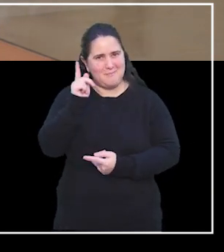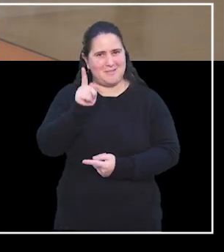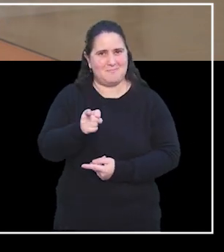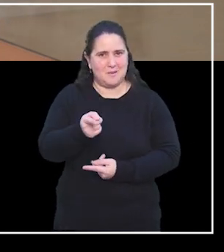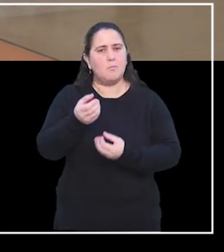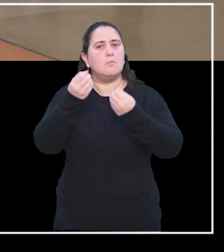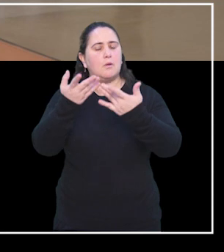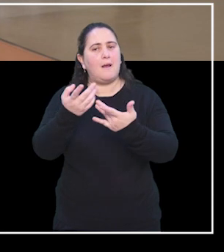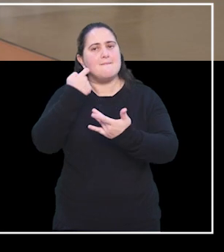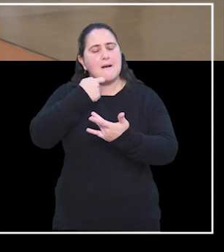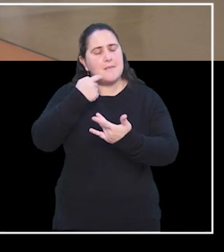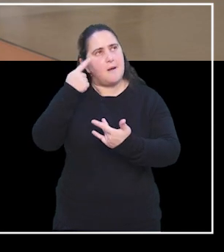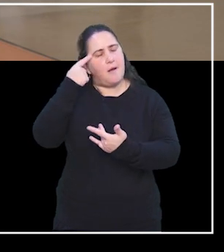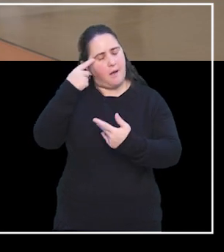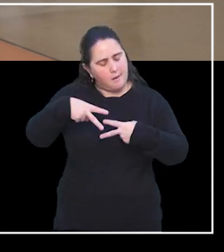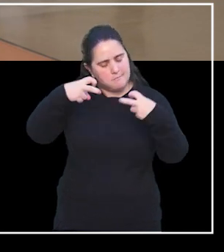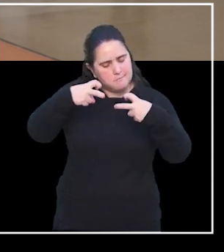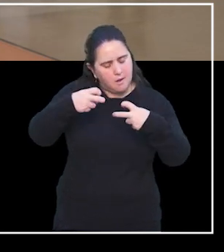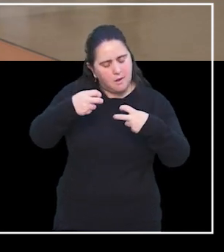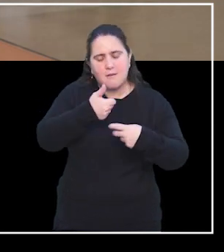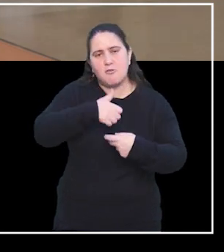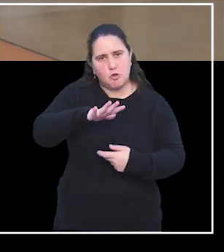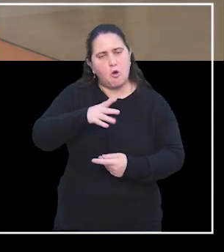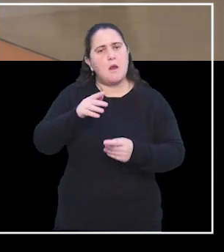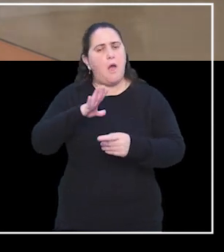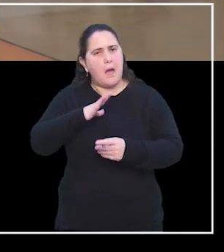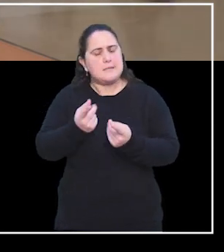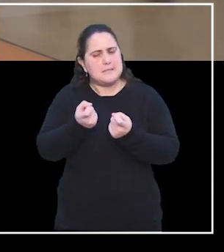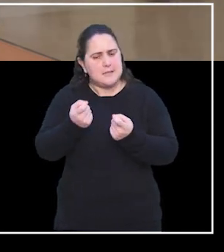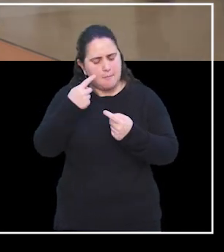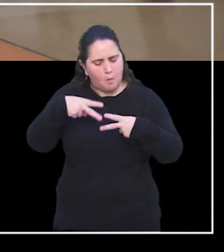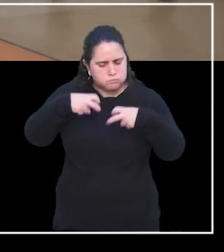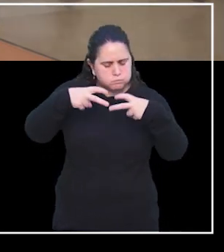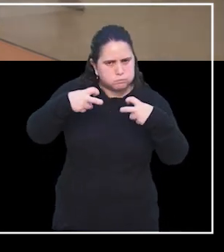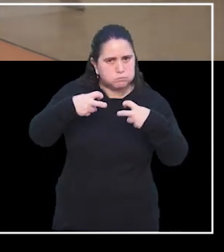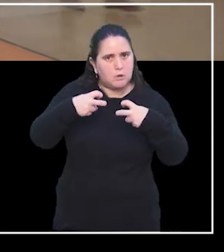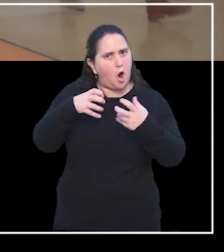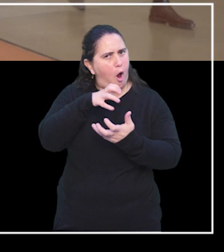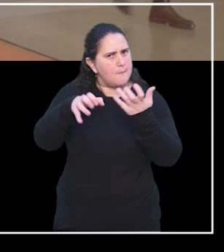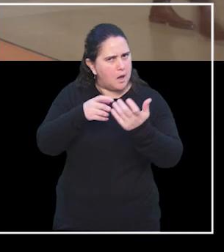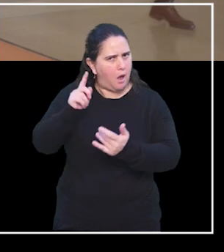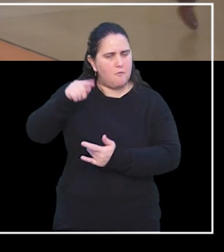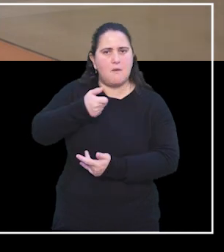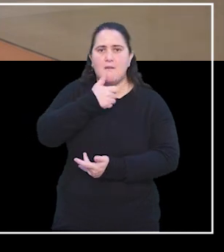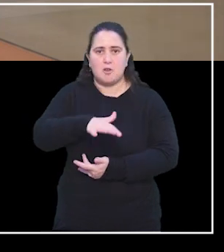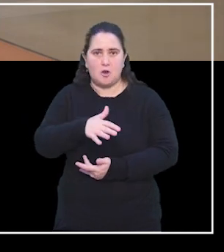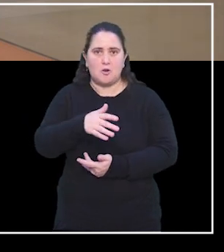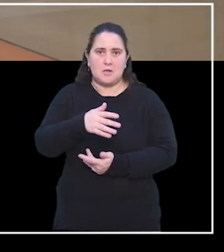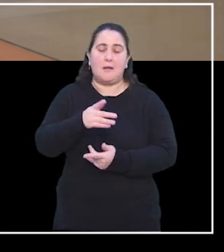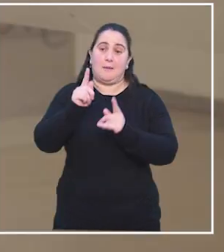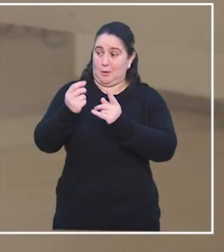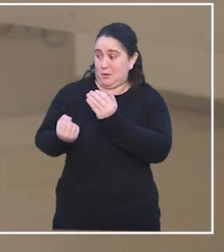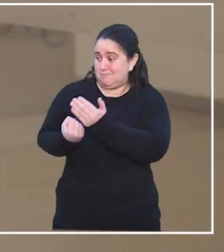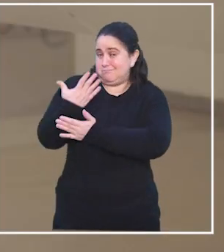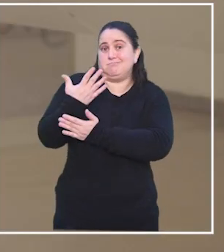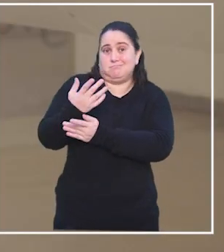que hace falta pensarla también, que tiene una historia, ¿no? Y que tiene una historia compleja, de discriminación incluso, ¿no? Que